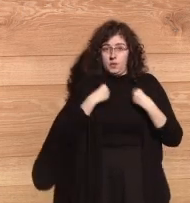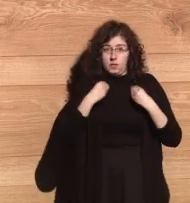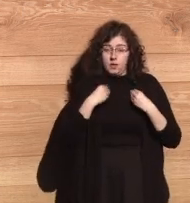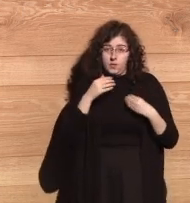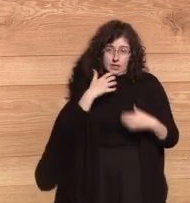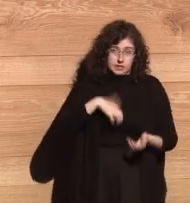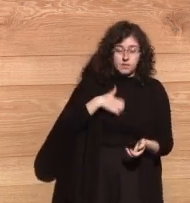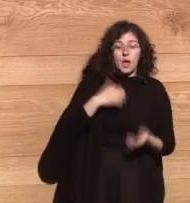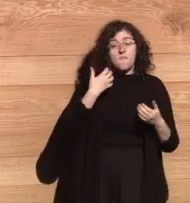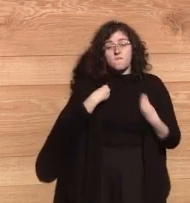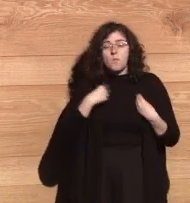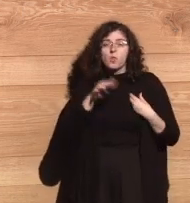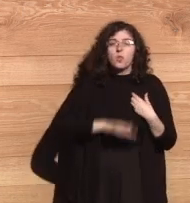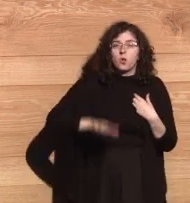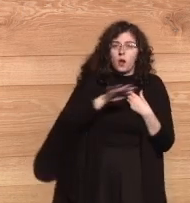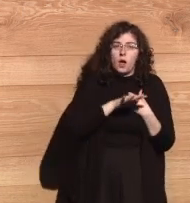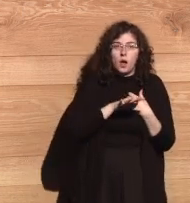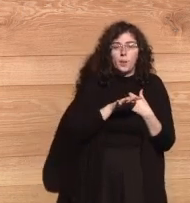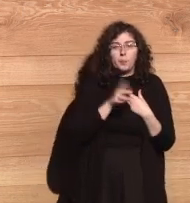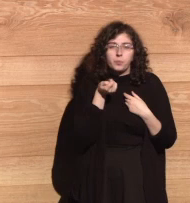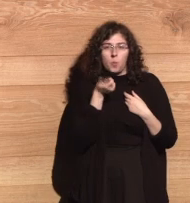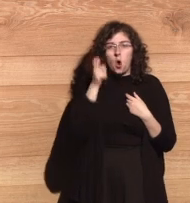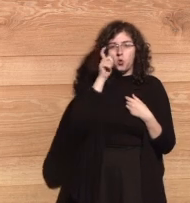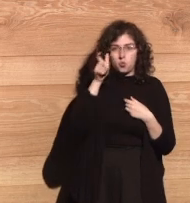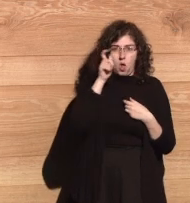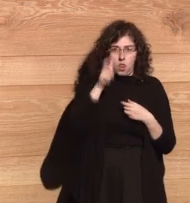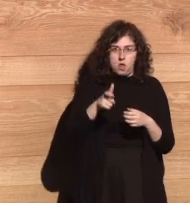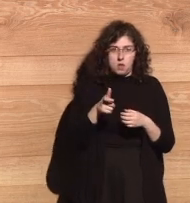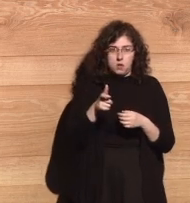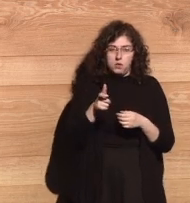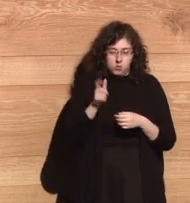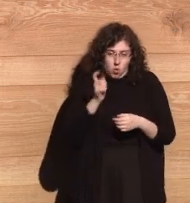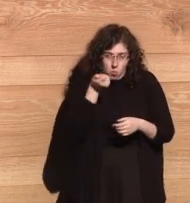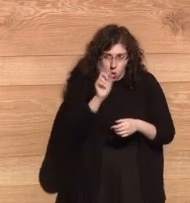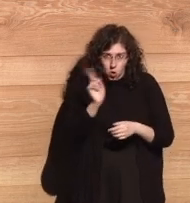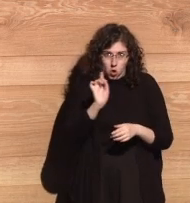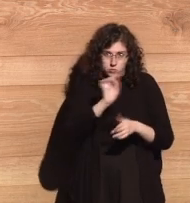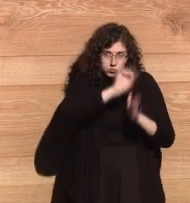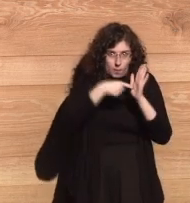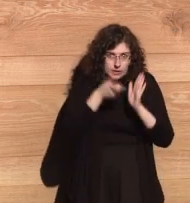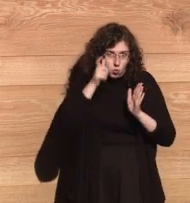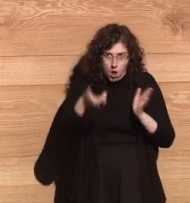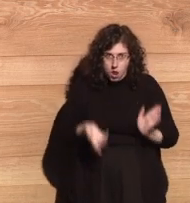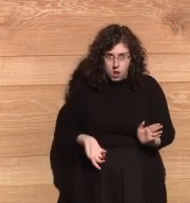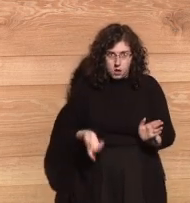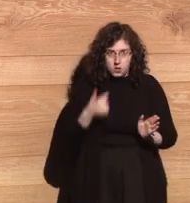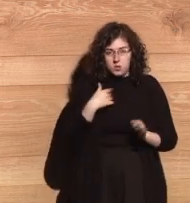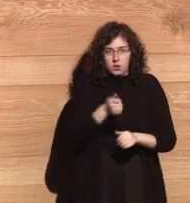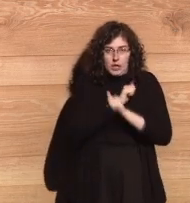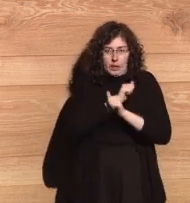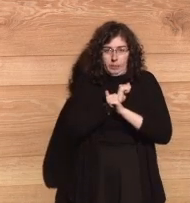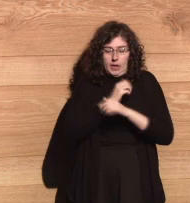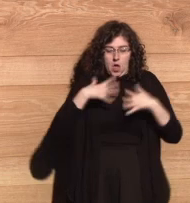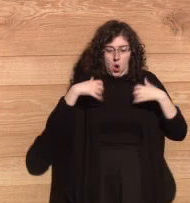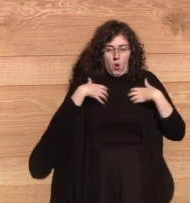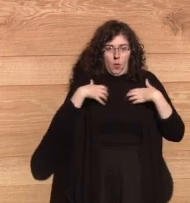yo vivo en una zona un poco rural, ¿vale? Bueno, un poco no, totalmente rural, vamos, que a veces que tengo que esperar que pasen las ovejas para